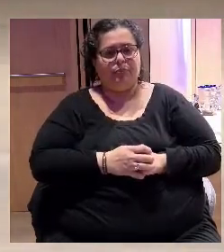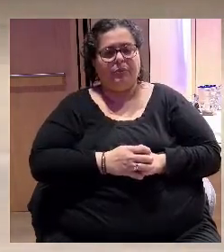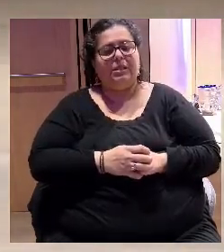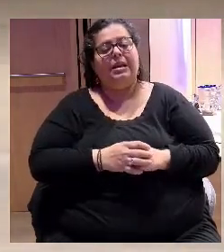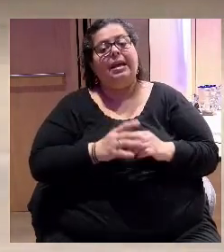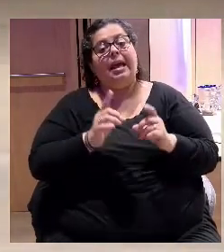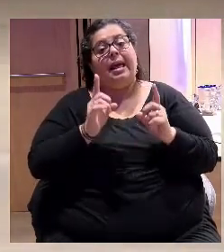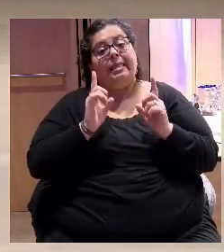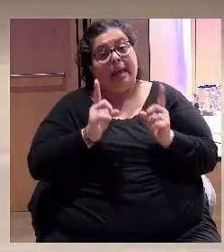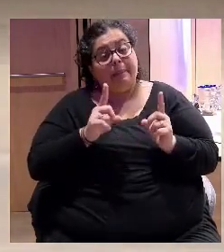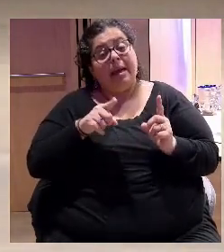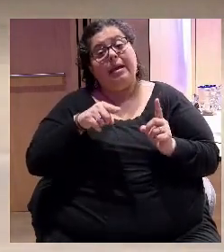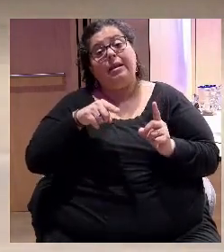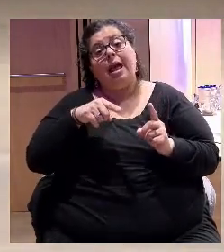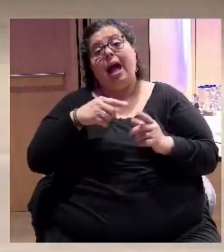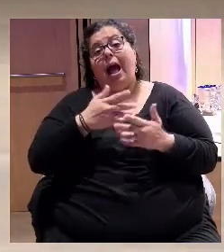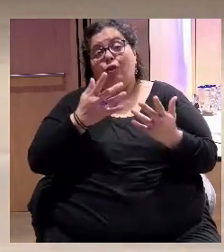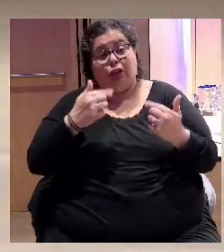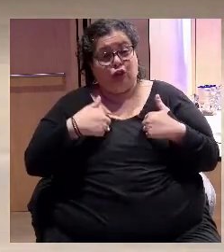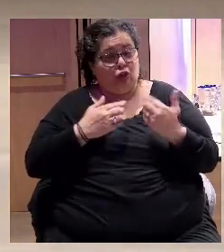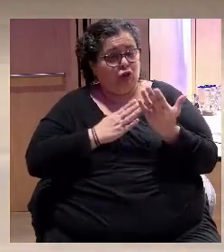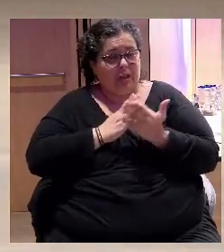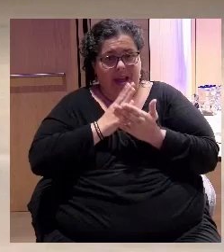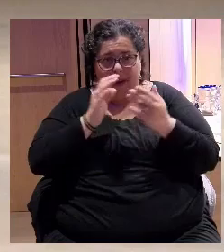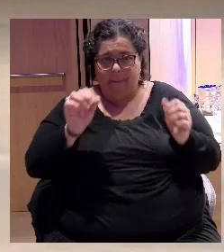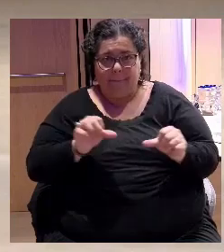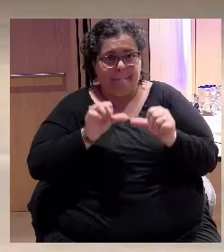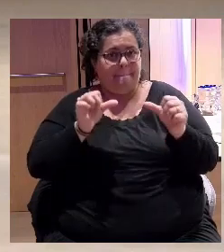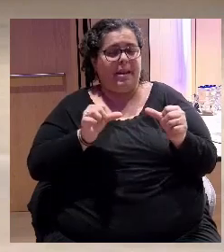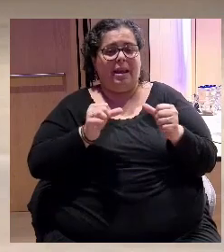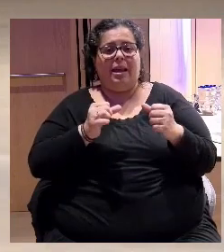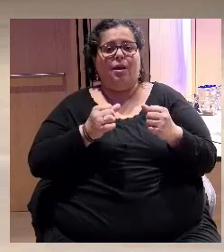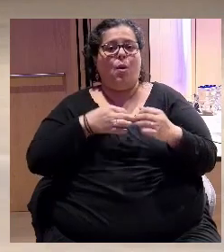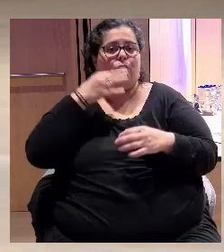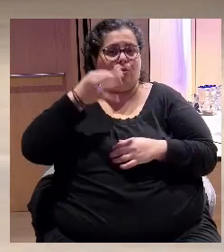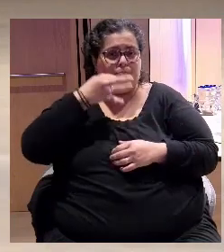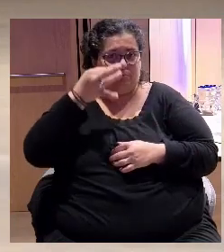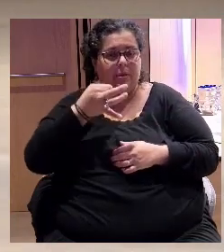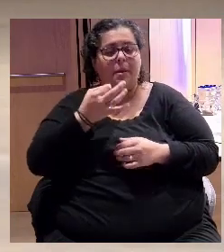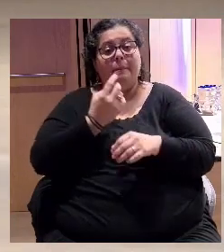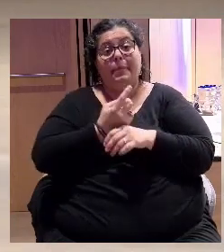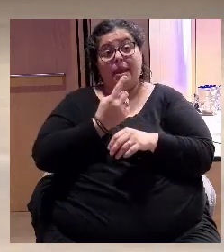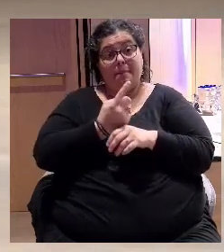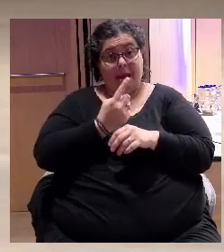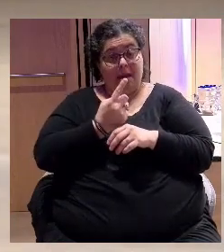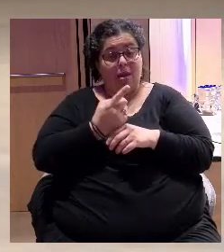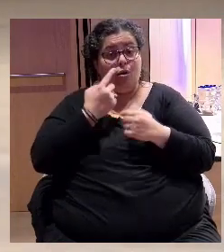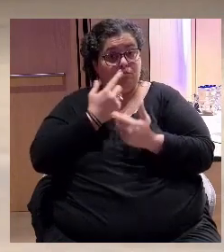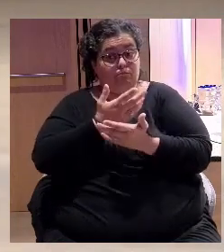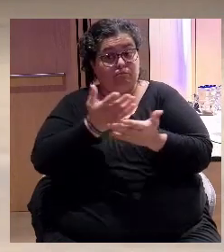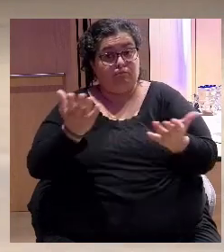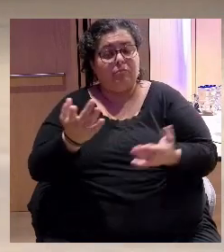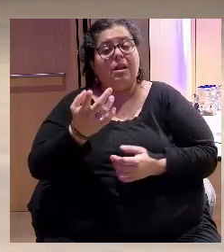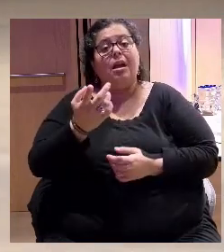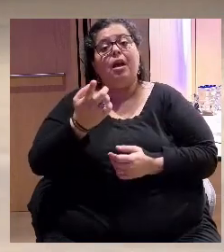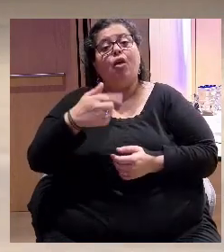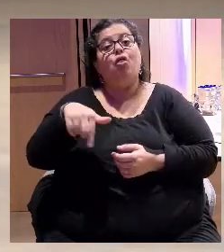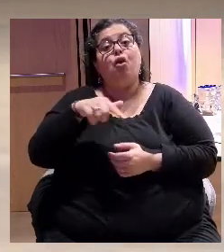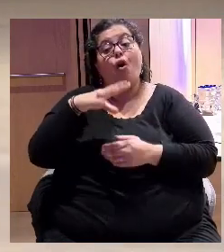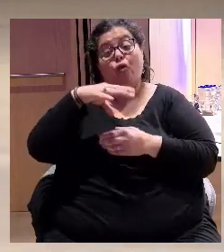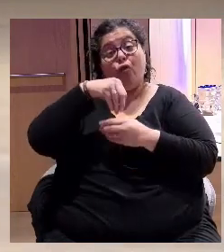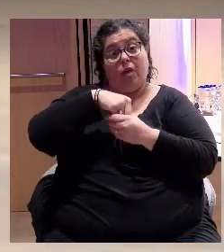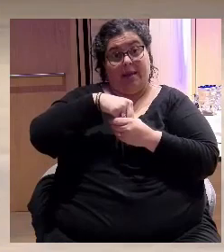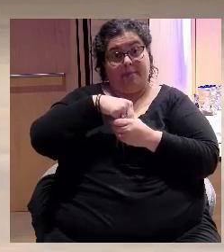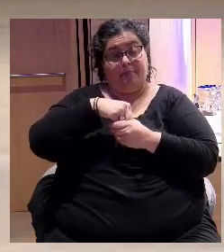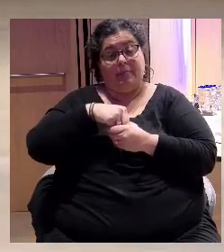algo que siempre solemos hacer en cada una de las instancias es un poco ubicar dónde estaríamos dentro de lo que